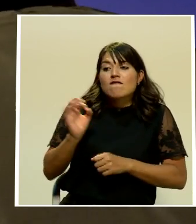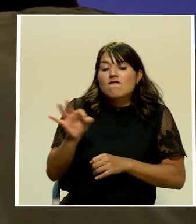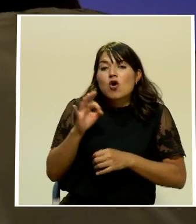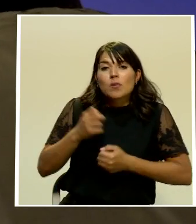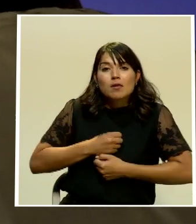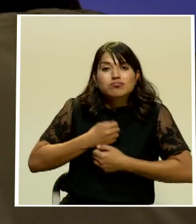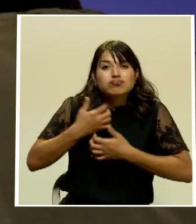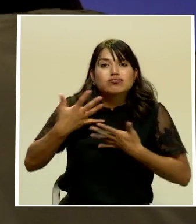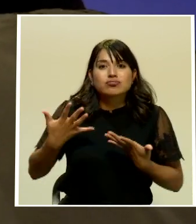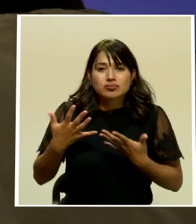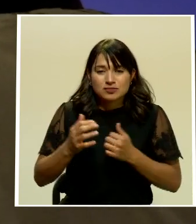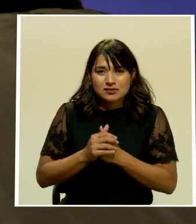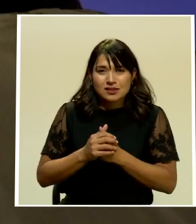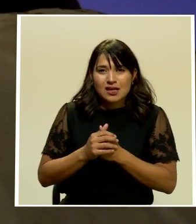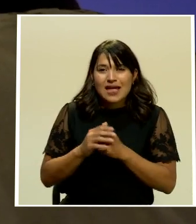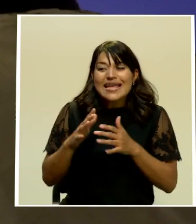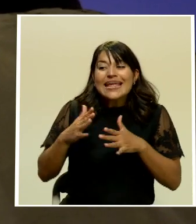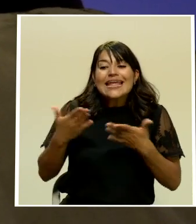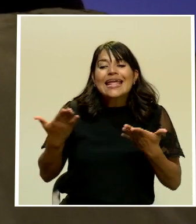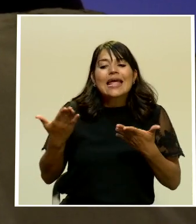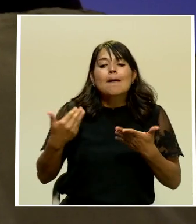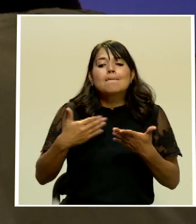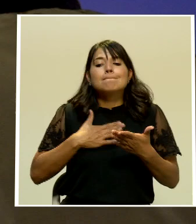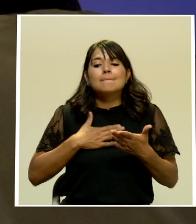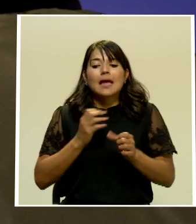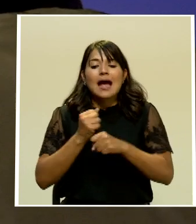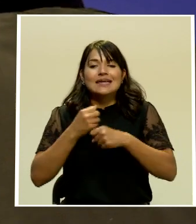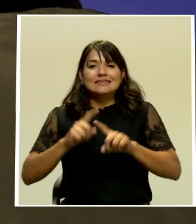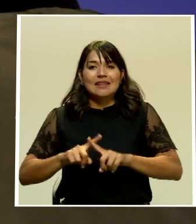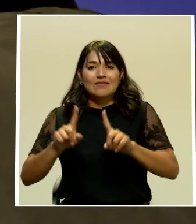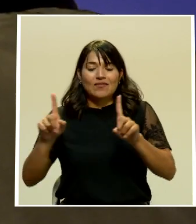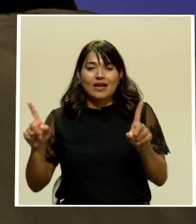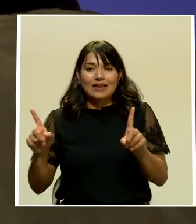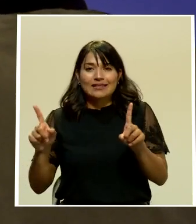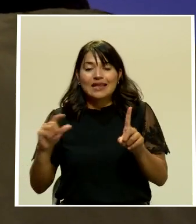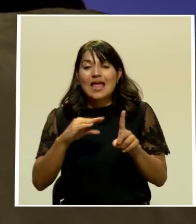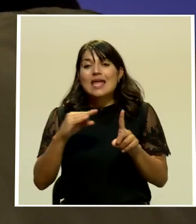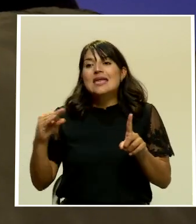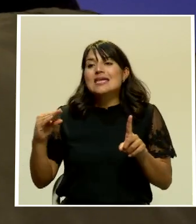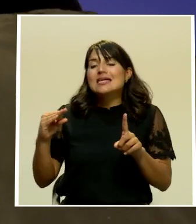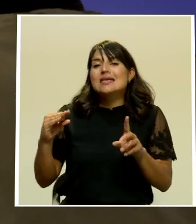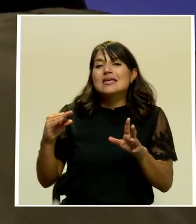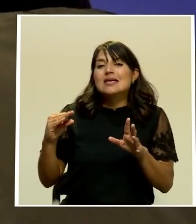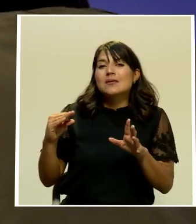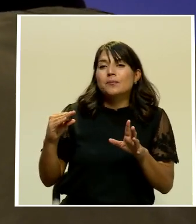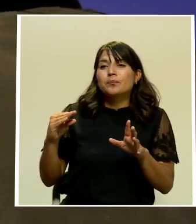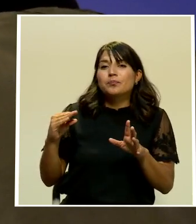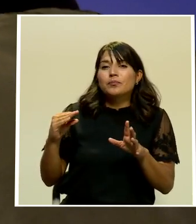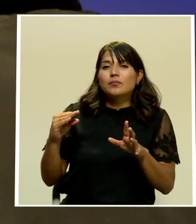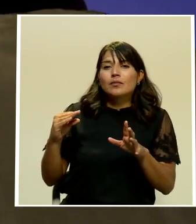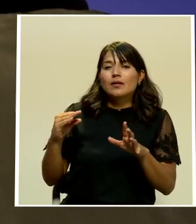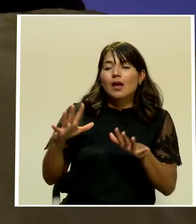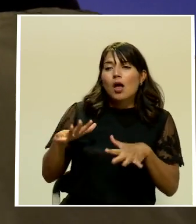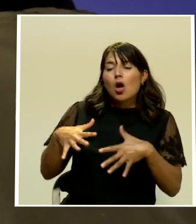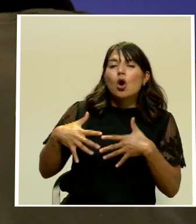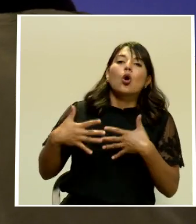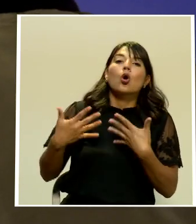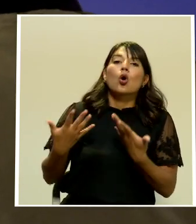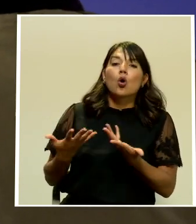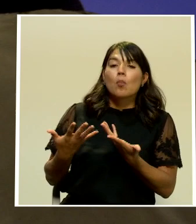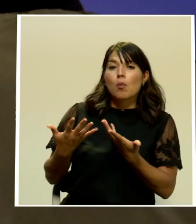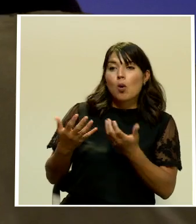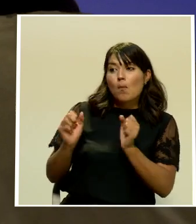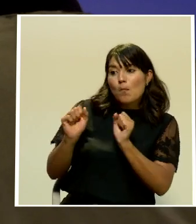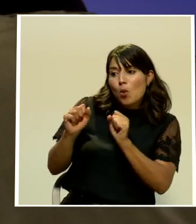no que te diferencia frente a los demás, pero que sí te permite acompañar la energía, de este personaje o de esta